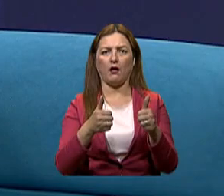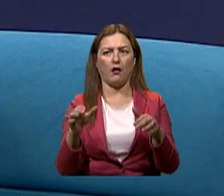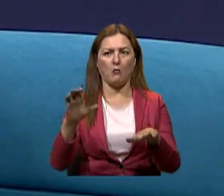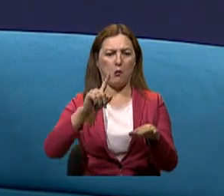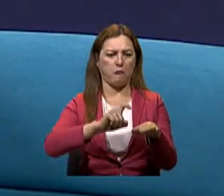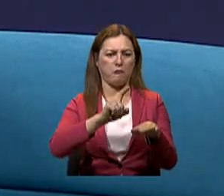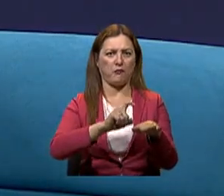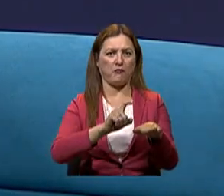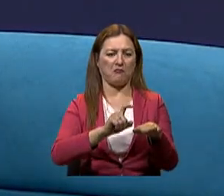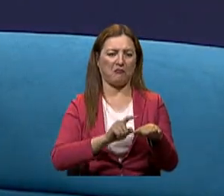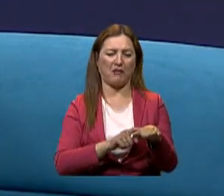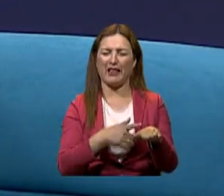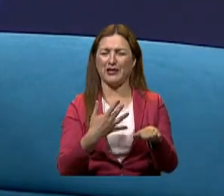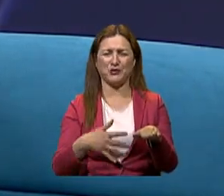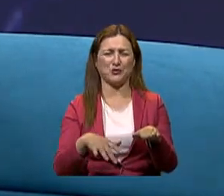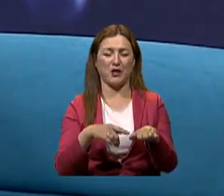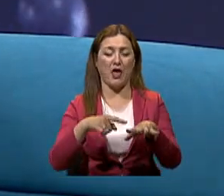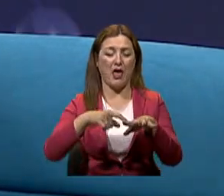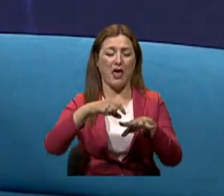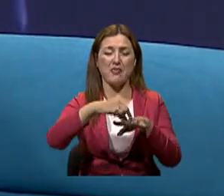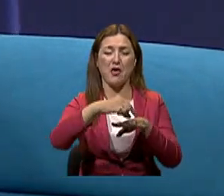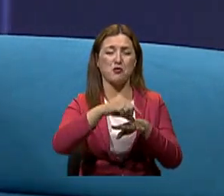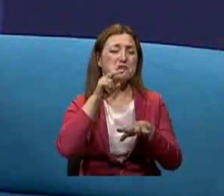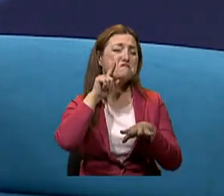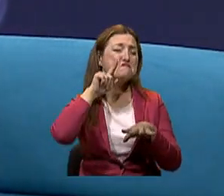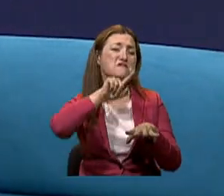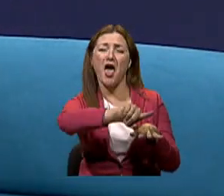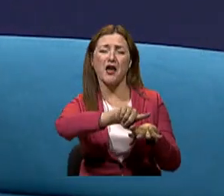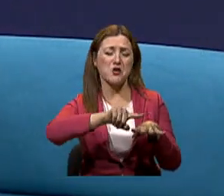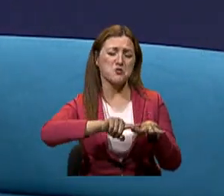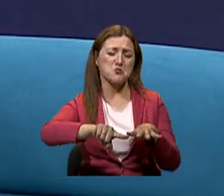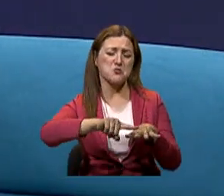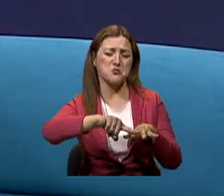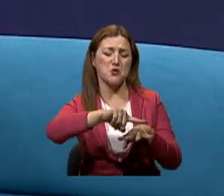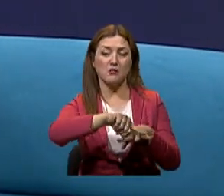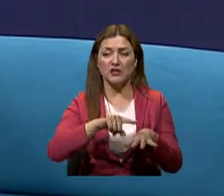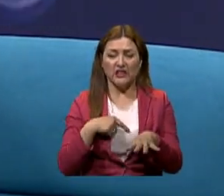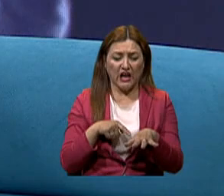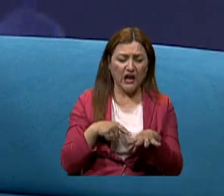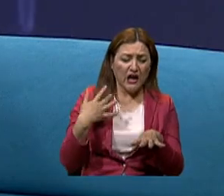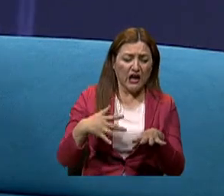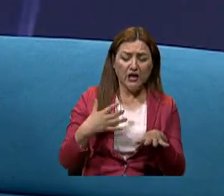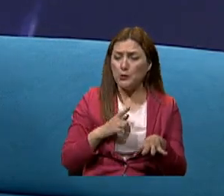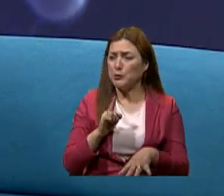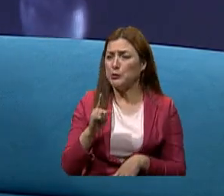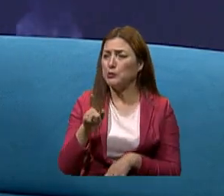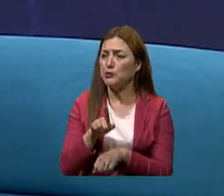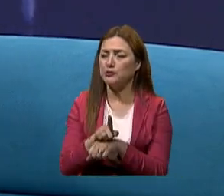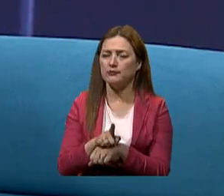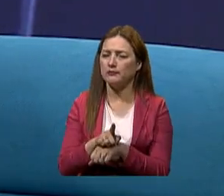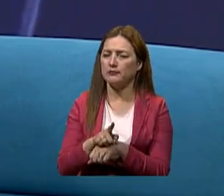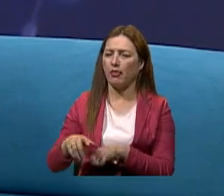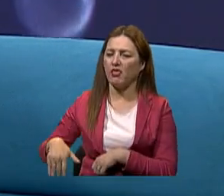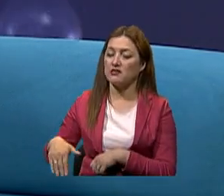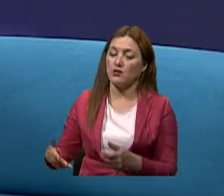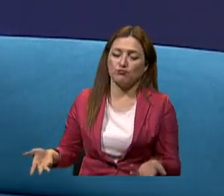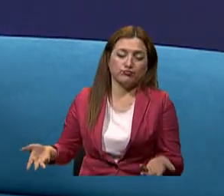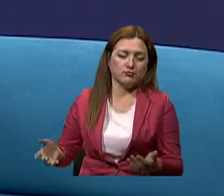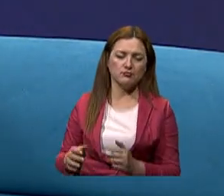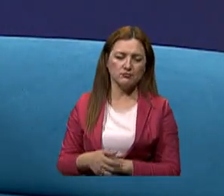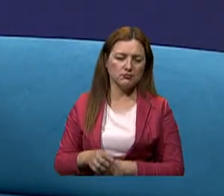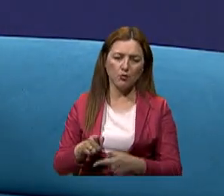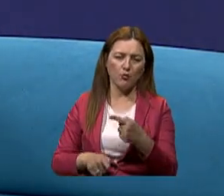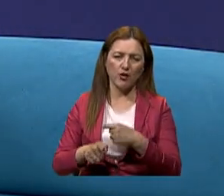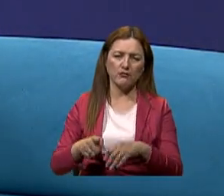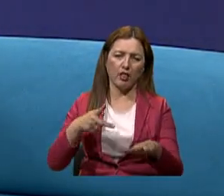tienen una necrosis de los dedos, ahí recién acuden a un especialista. Y en ese momento probablemente ya es demasiado tarde y se realiza